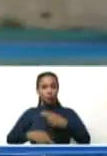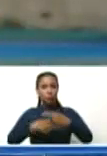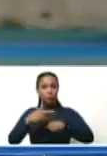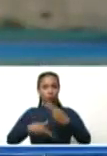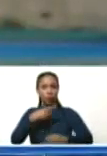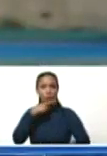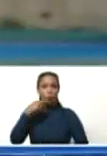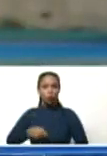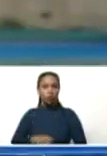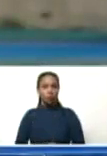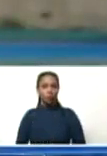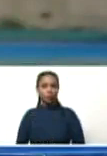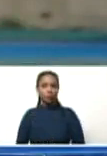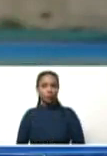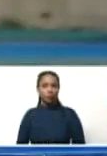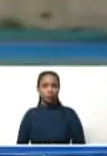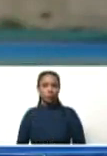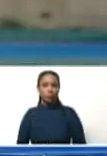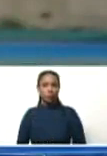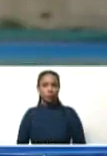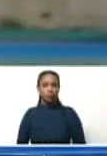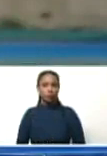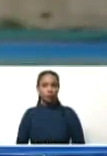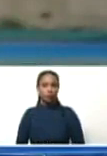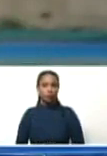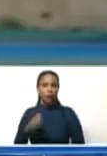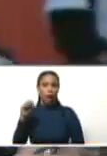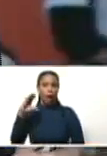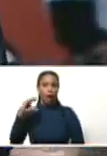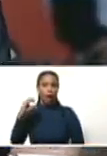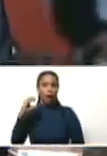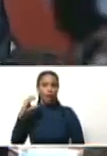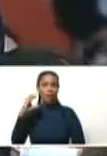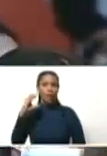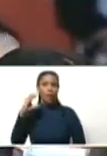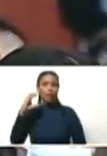Rusia. Acacio Morales Enríquez,